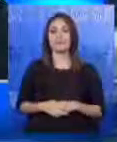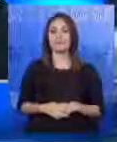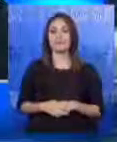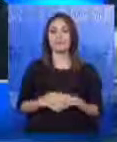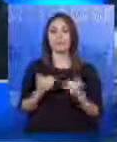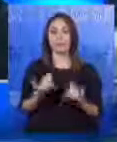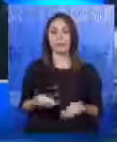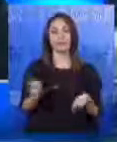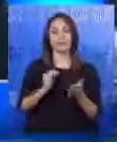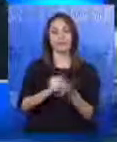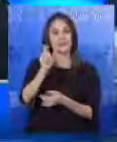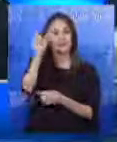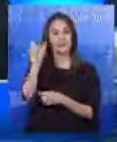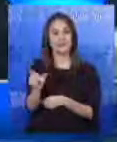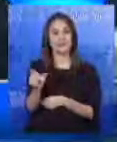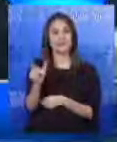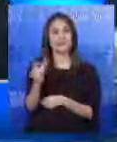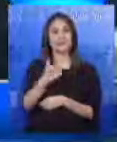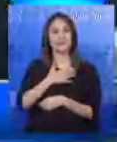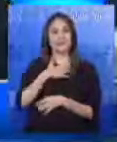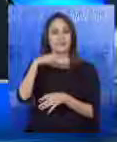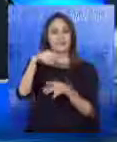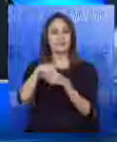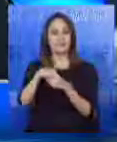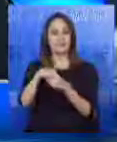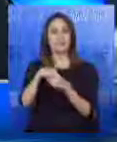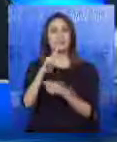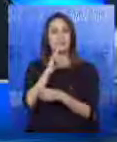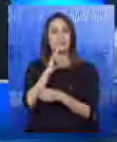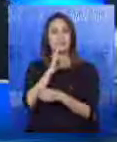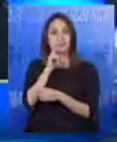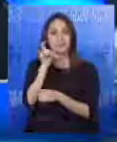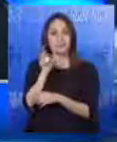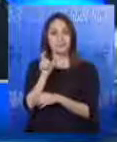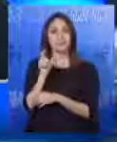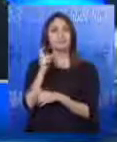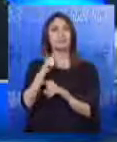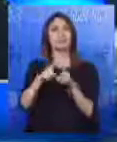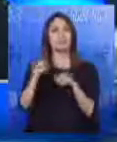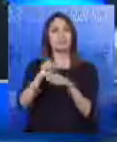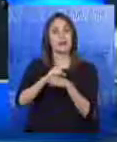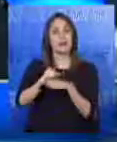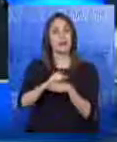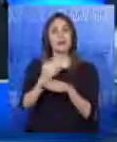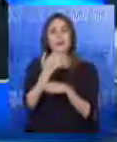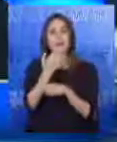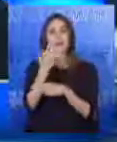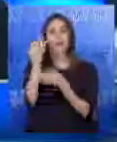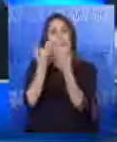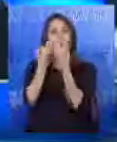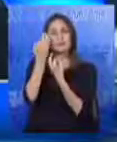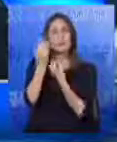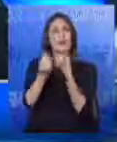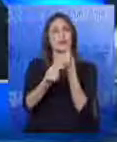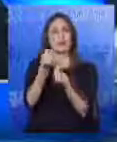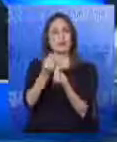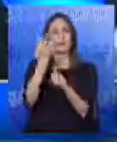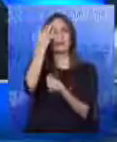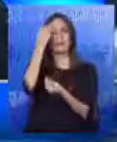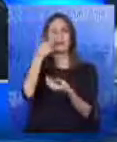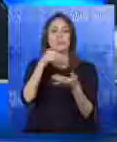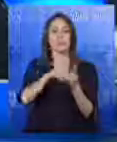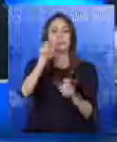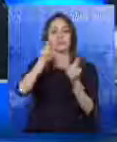con Alcibiades Onofre, quien nos revelará que se han desarrollado simulacros que incluyen maniobras para actuar ante cualquier ataque terrorista